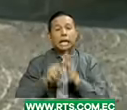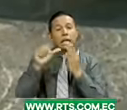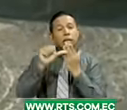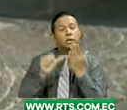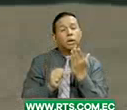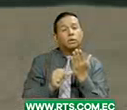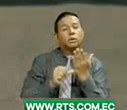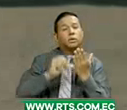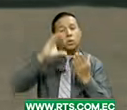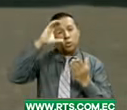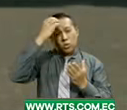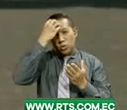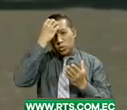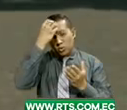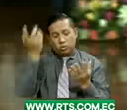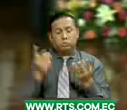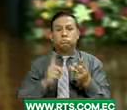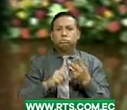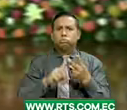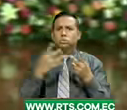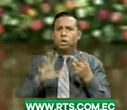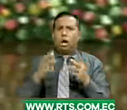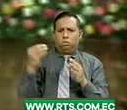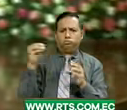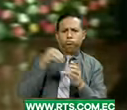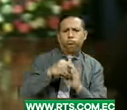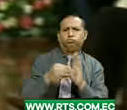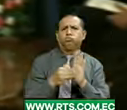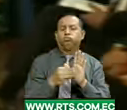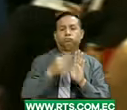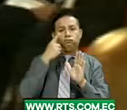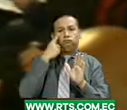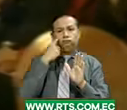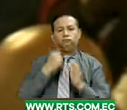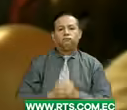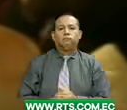estaría lista en su primer borrador. Informó Javier Rosero.